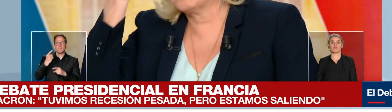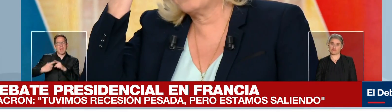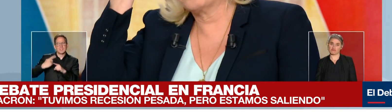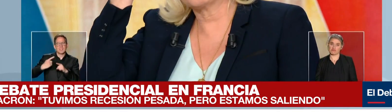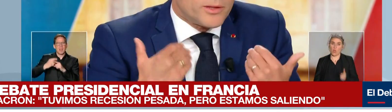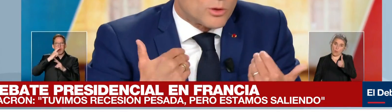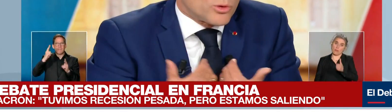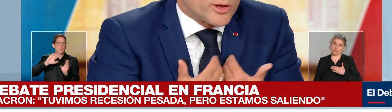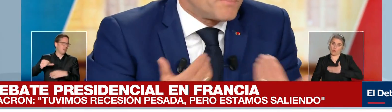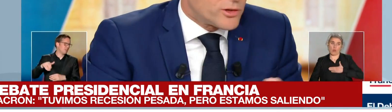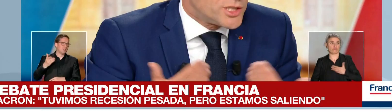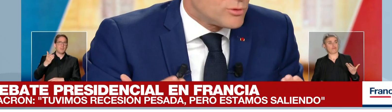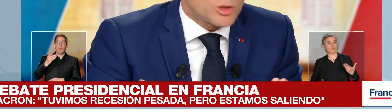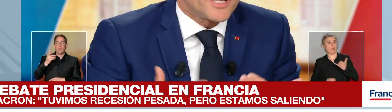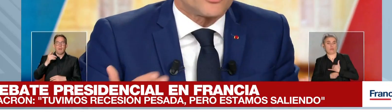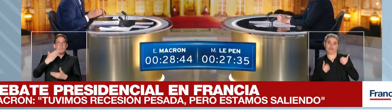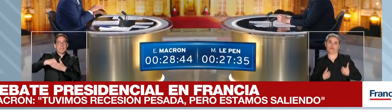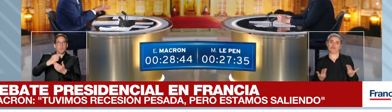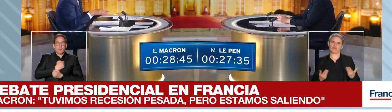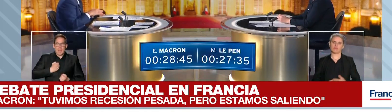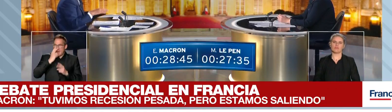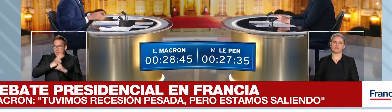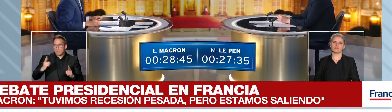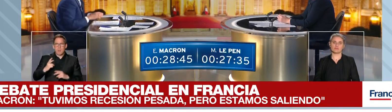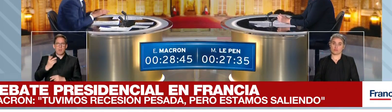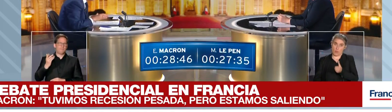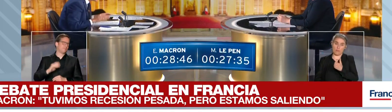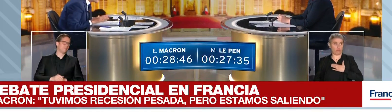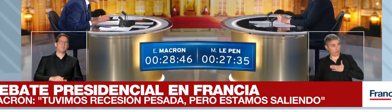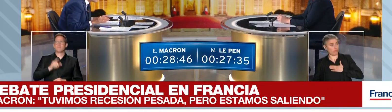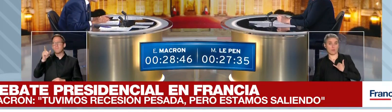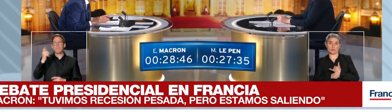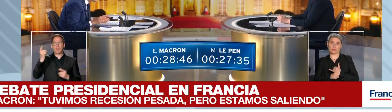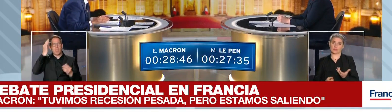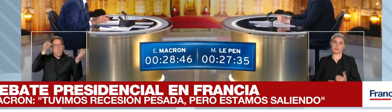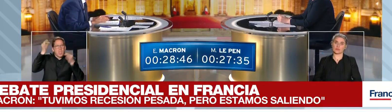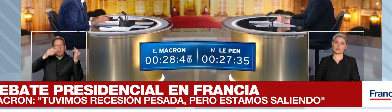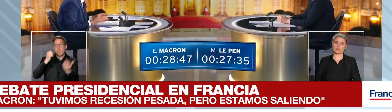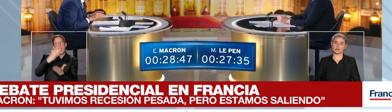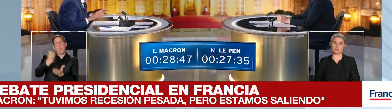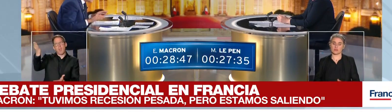parciales. No, pero no los estamos tomando en cuenta ahí.